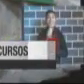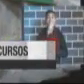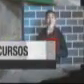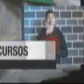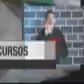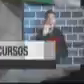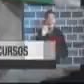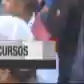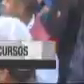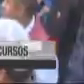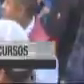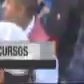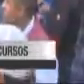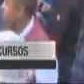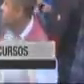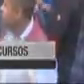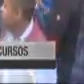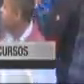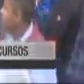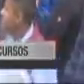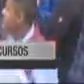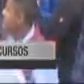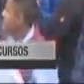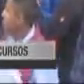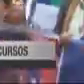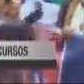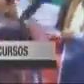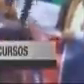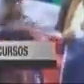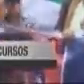generada entre la Iglesia Católica y el oficialismo a